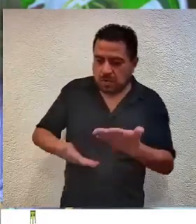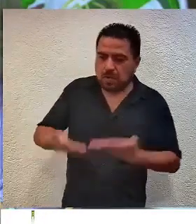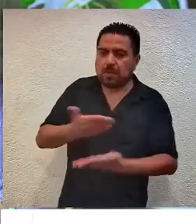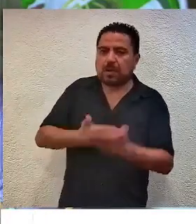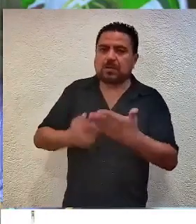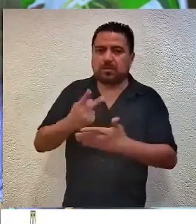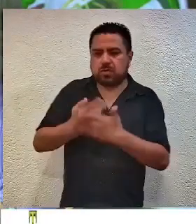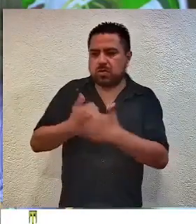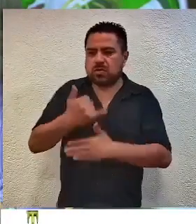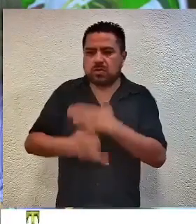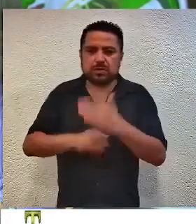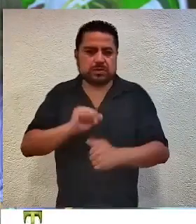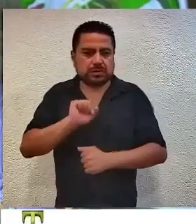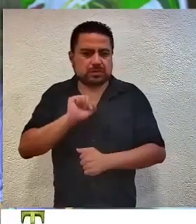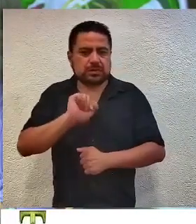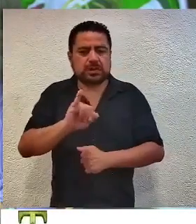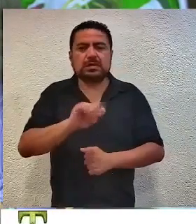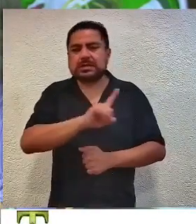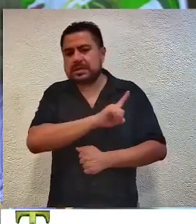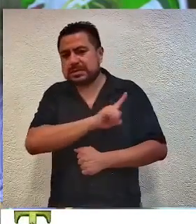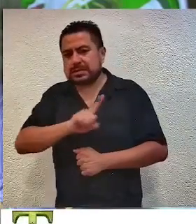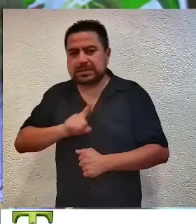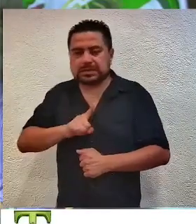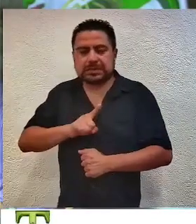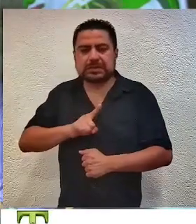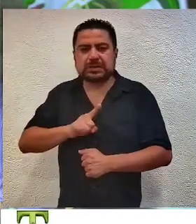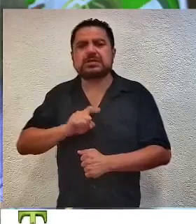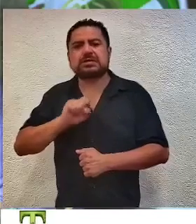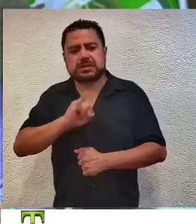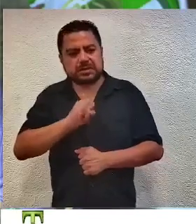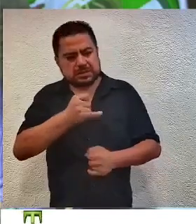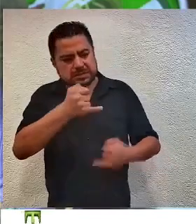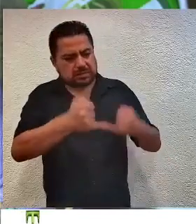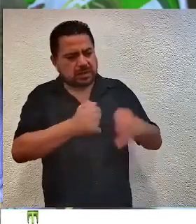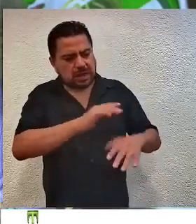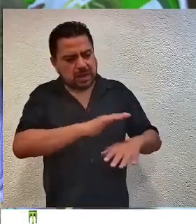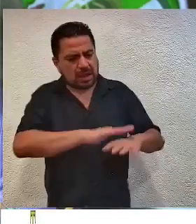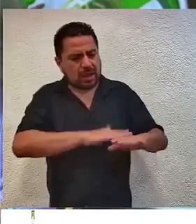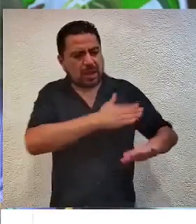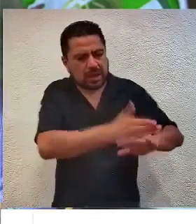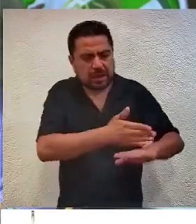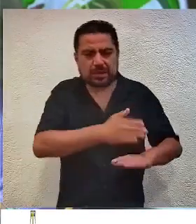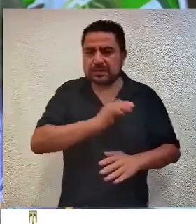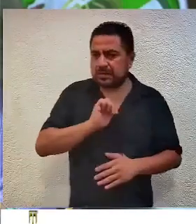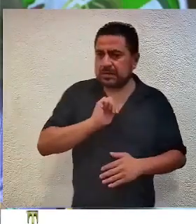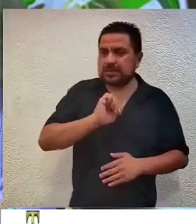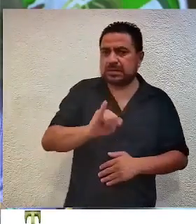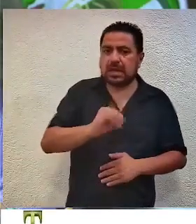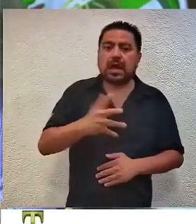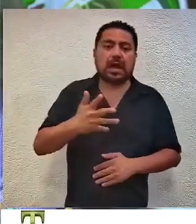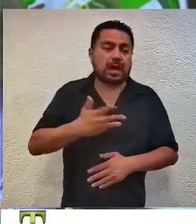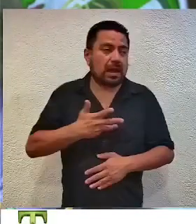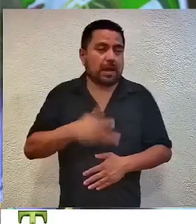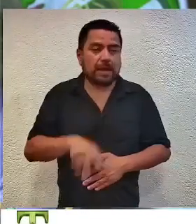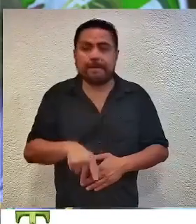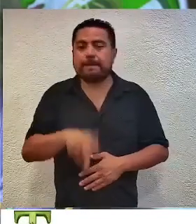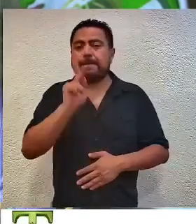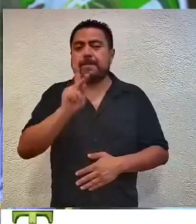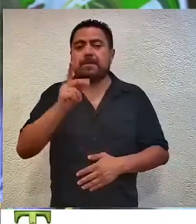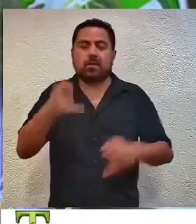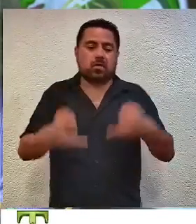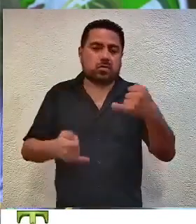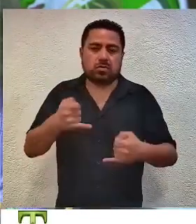el proyecto. Tiene que ser juzgado, sí, sancionada la violencia política si existió, pero por el